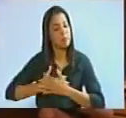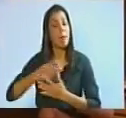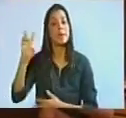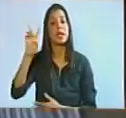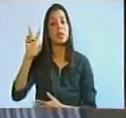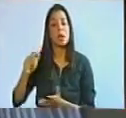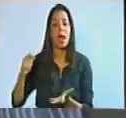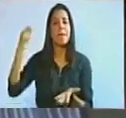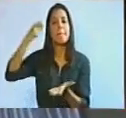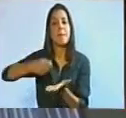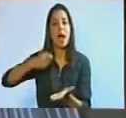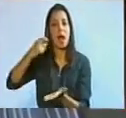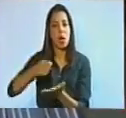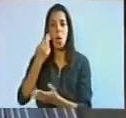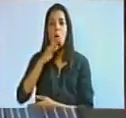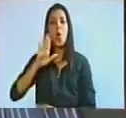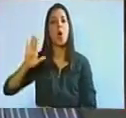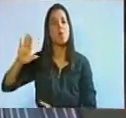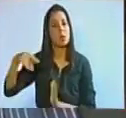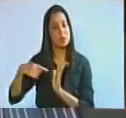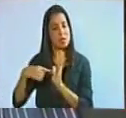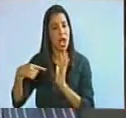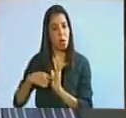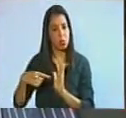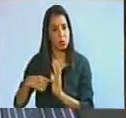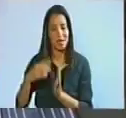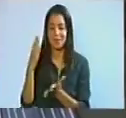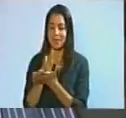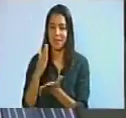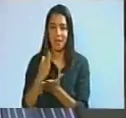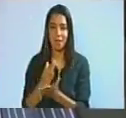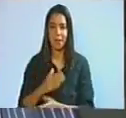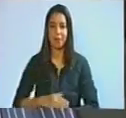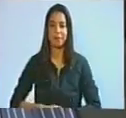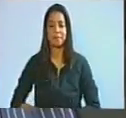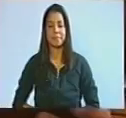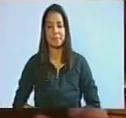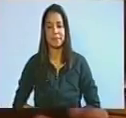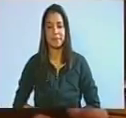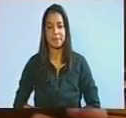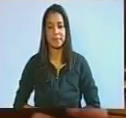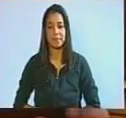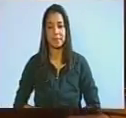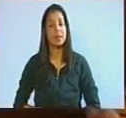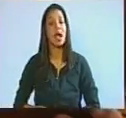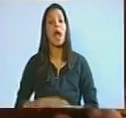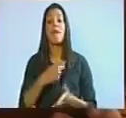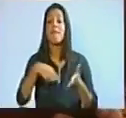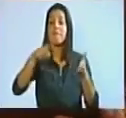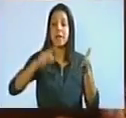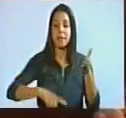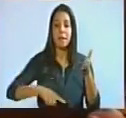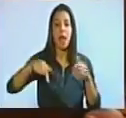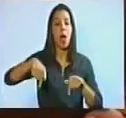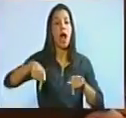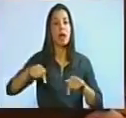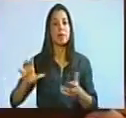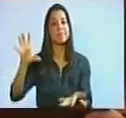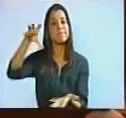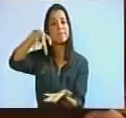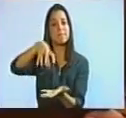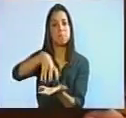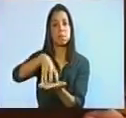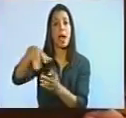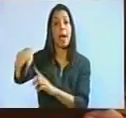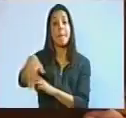cumplir con sus compromisos crediticios internacionales. Dado y firmado en el hemiciclo protocolar